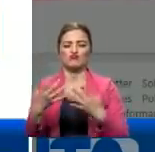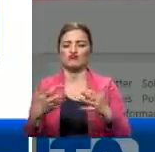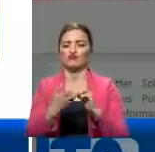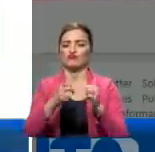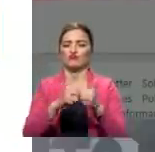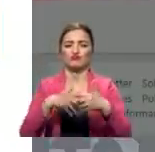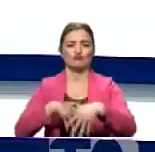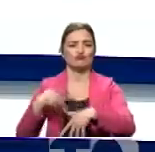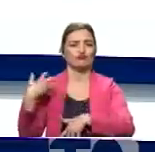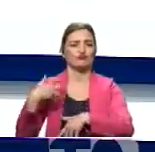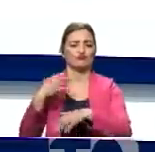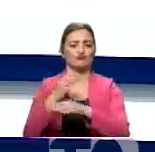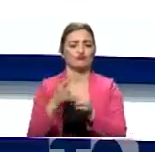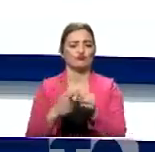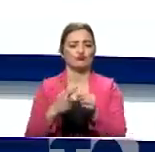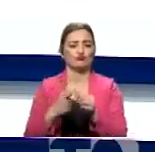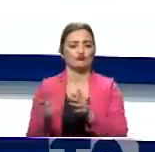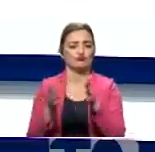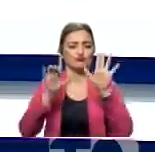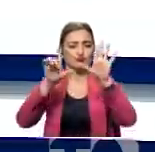ciudad.